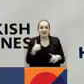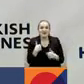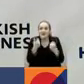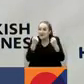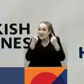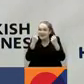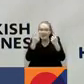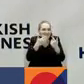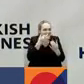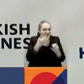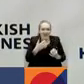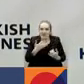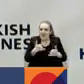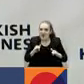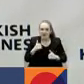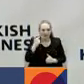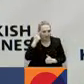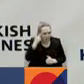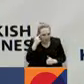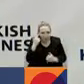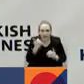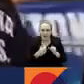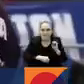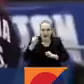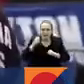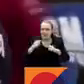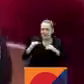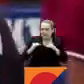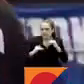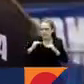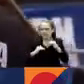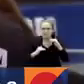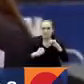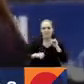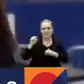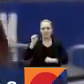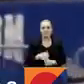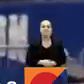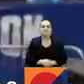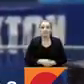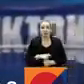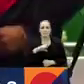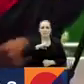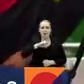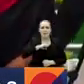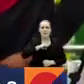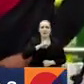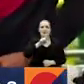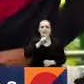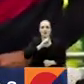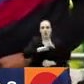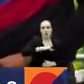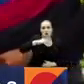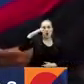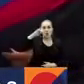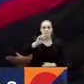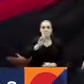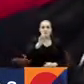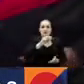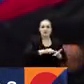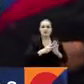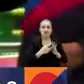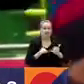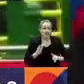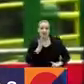acaba de pasar, estoy muy emocionada, fue una final muy reñida. Y a pesar de portar 6 medallas de oro, tiene claro que hasta ahora esto está